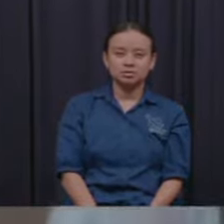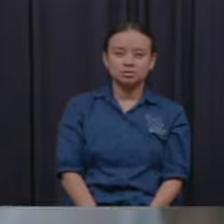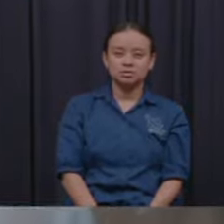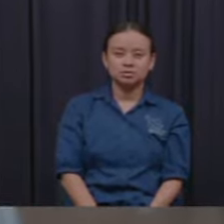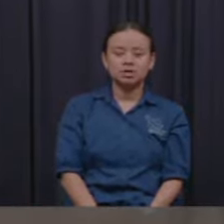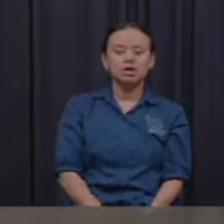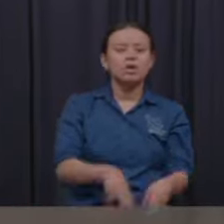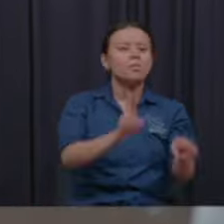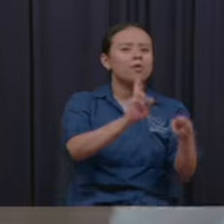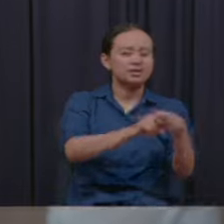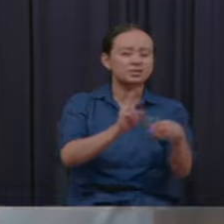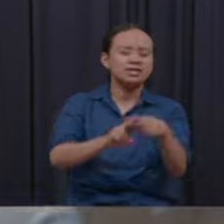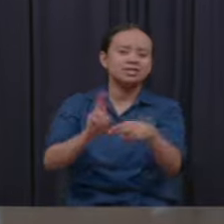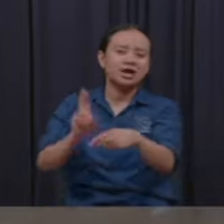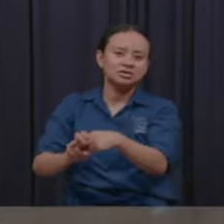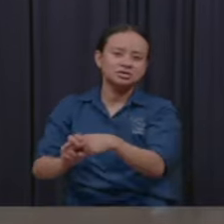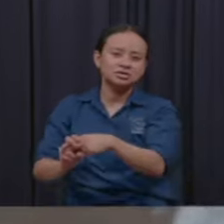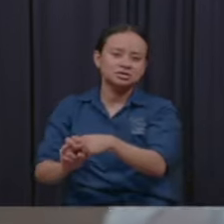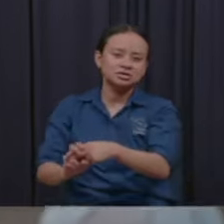pueden sentar, ¿verdad?